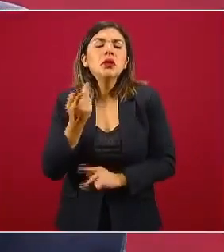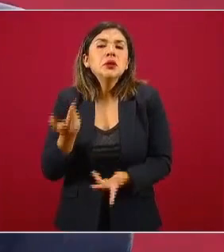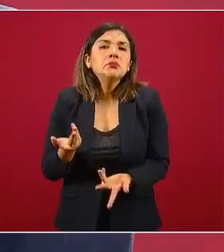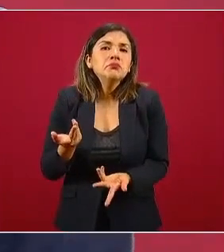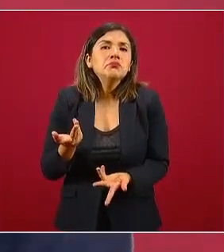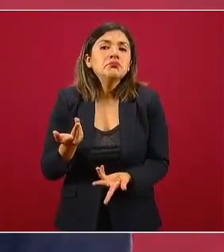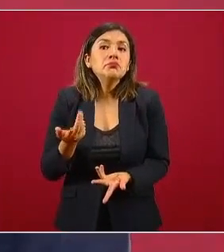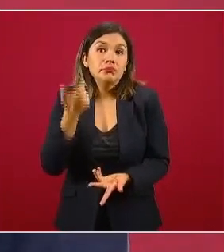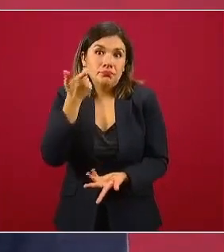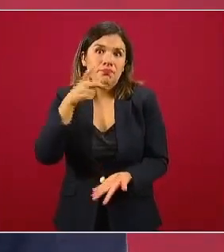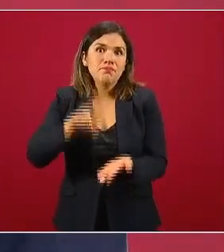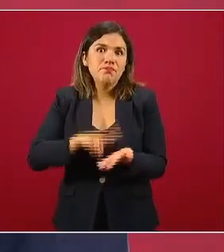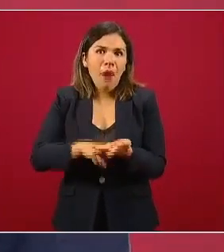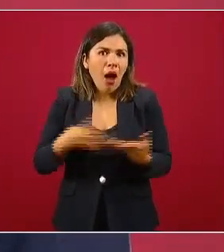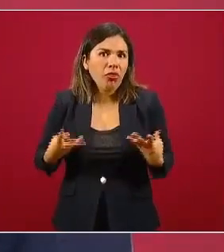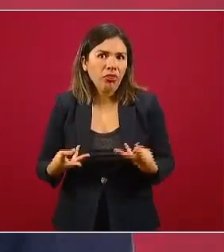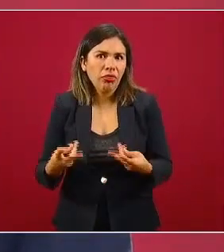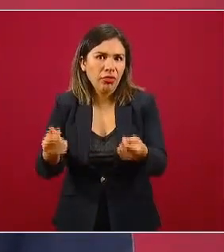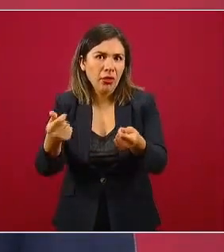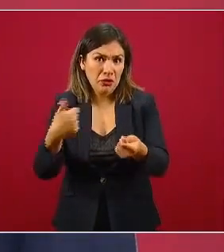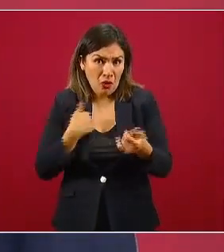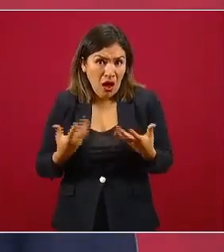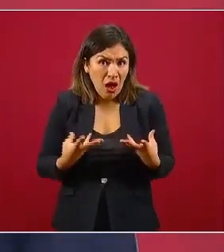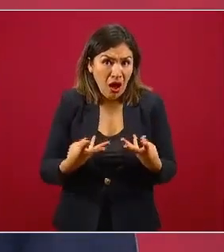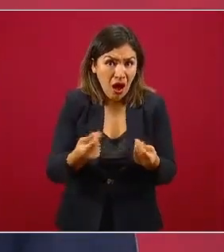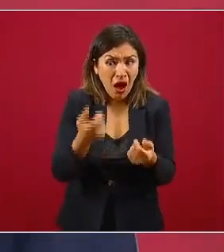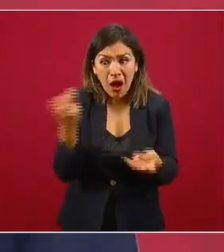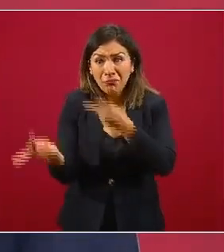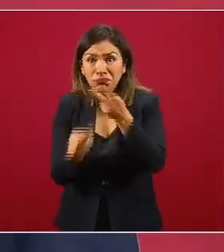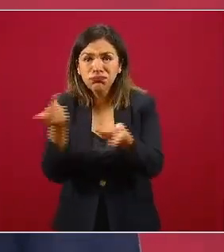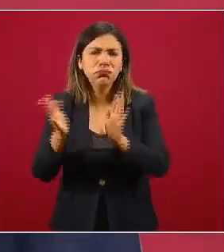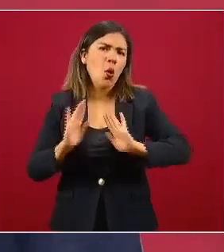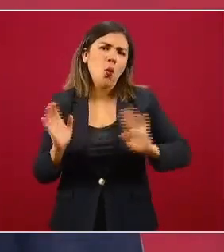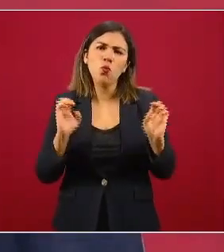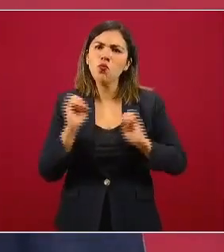porque cuestan y no gastamos en eso.